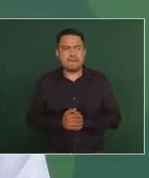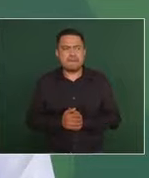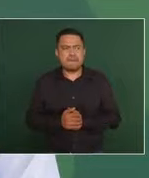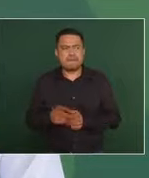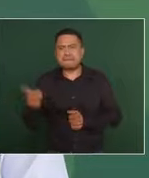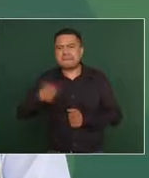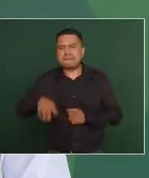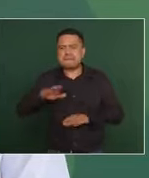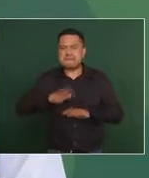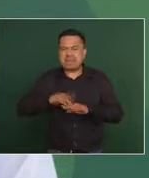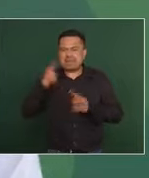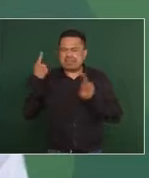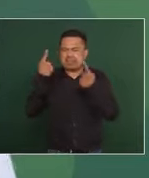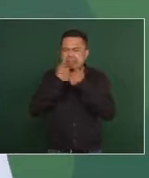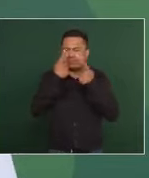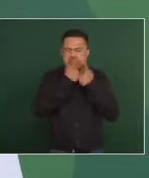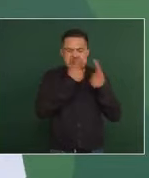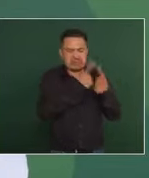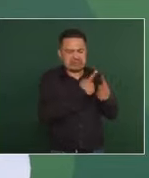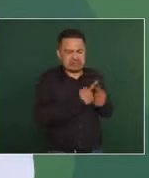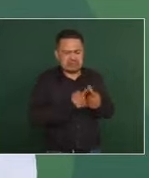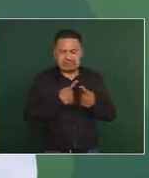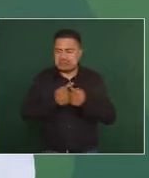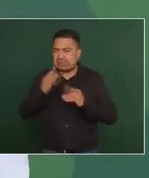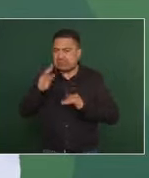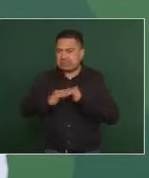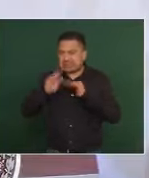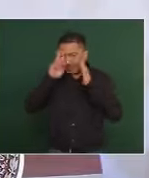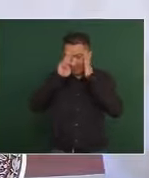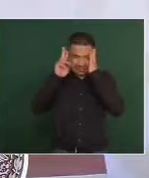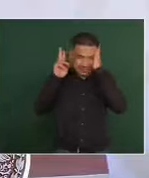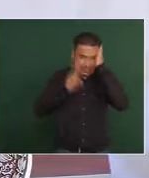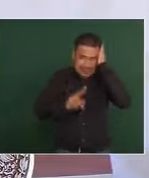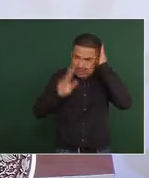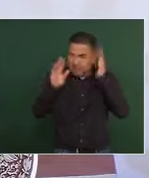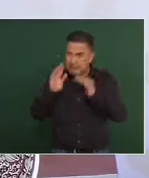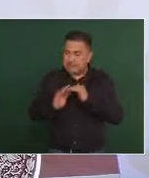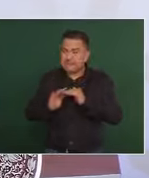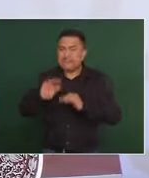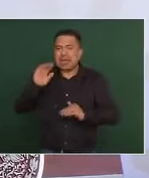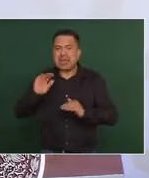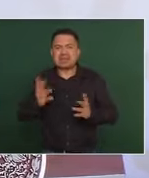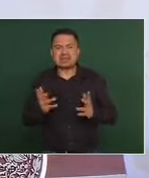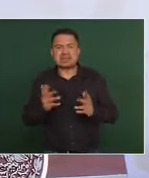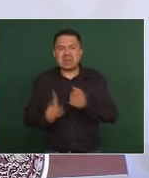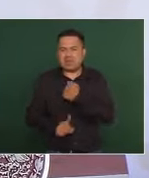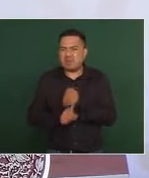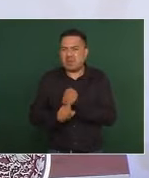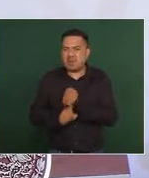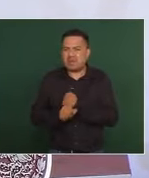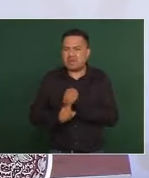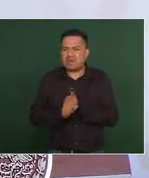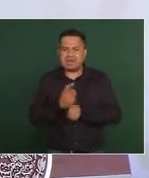han enredado, han enmarañado más el problema.